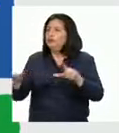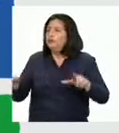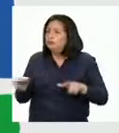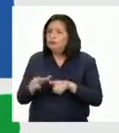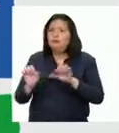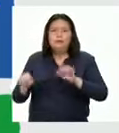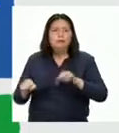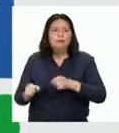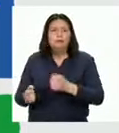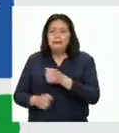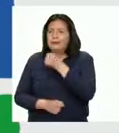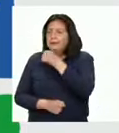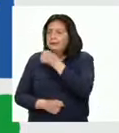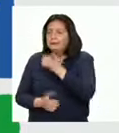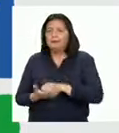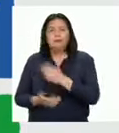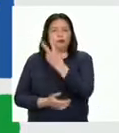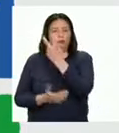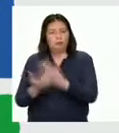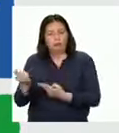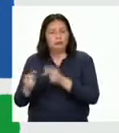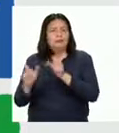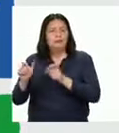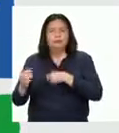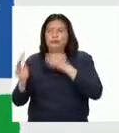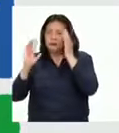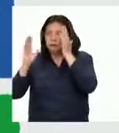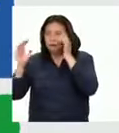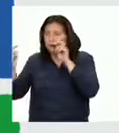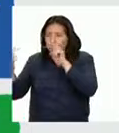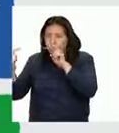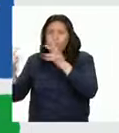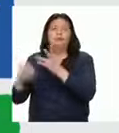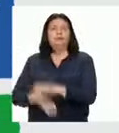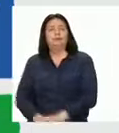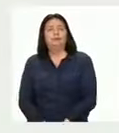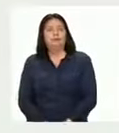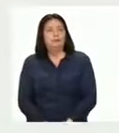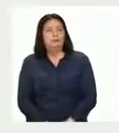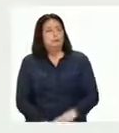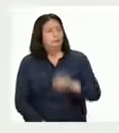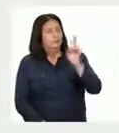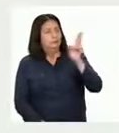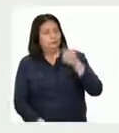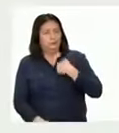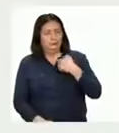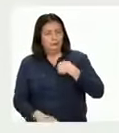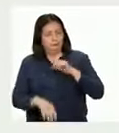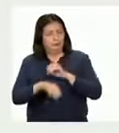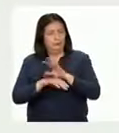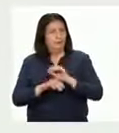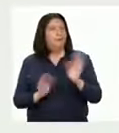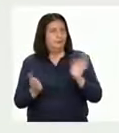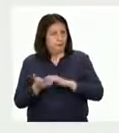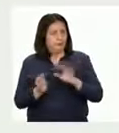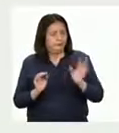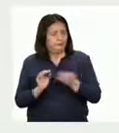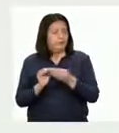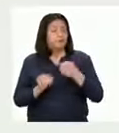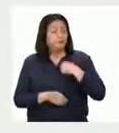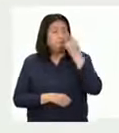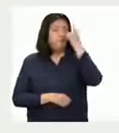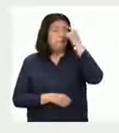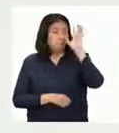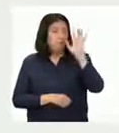para la entrevista, para que ambos puedan estar concentrados. Profesora, yo tengo un consejo más. Se me ha